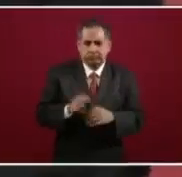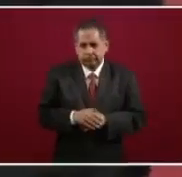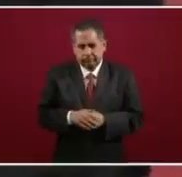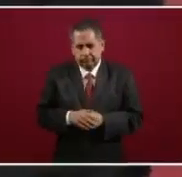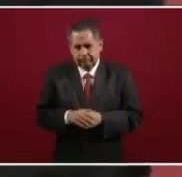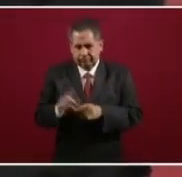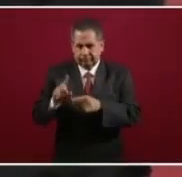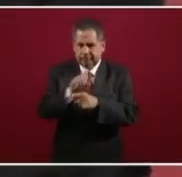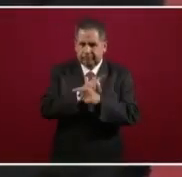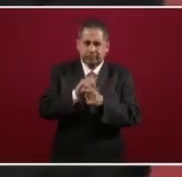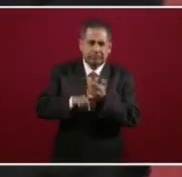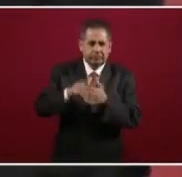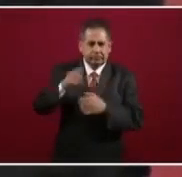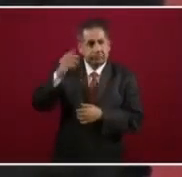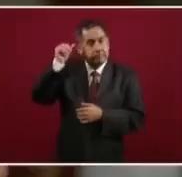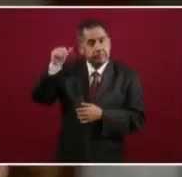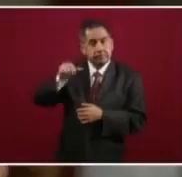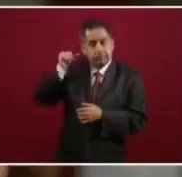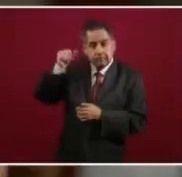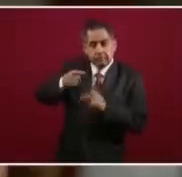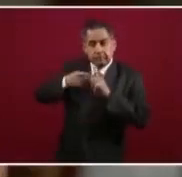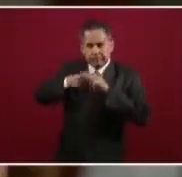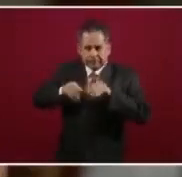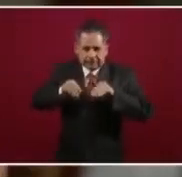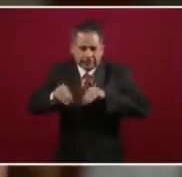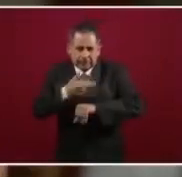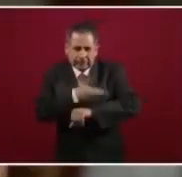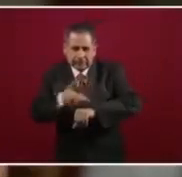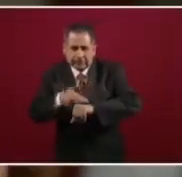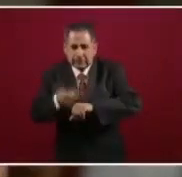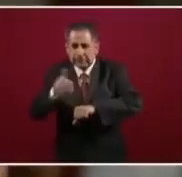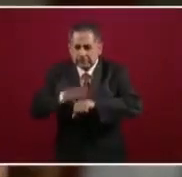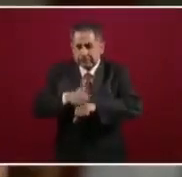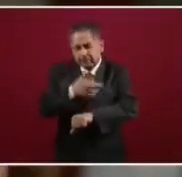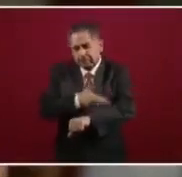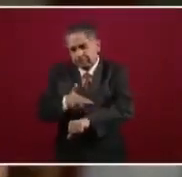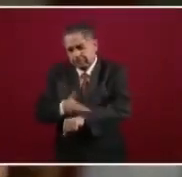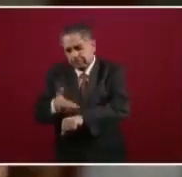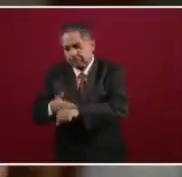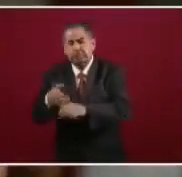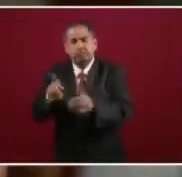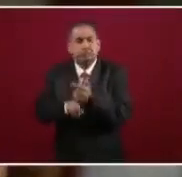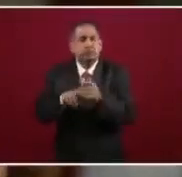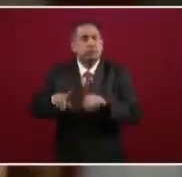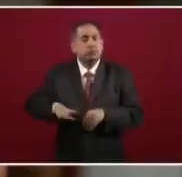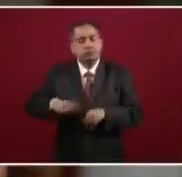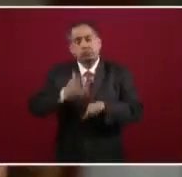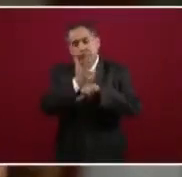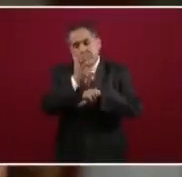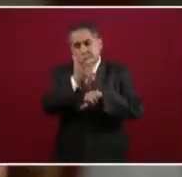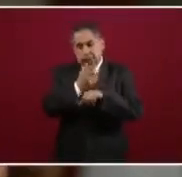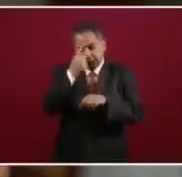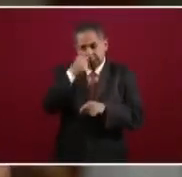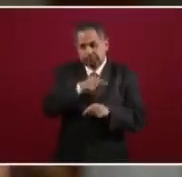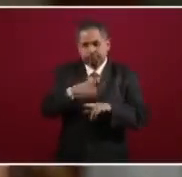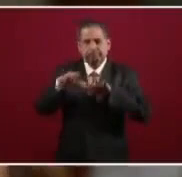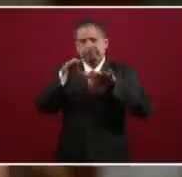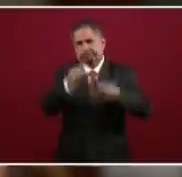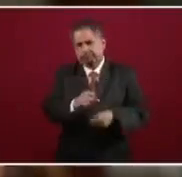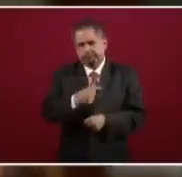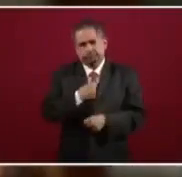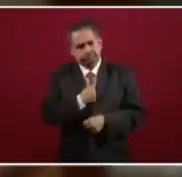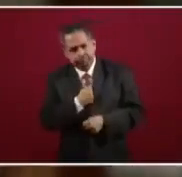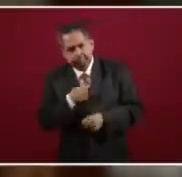desde abril empezaron los trámites administrativos de parte del gobierno de eeuu para capturar y